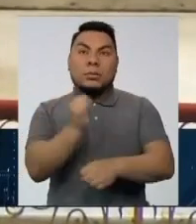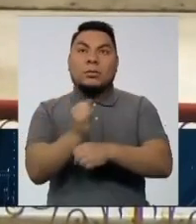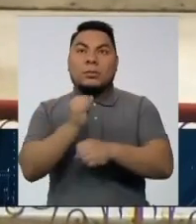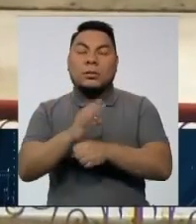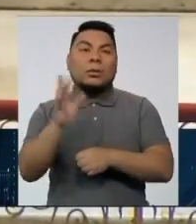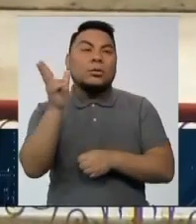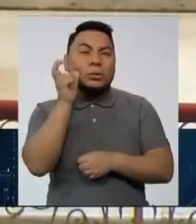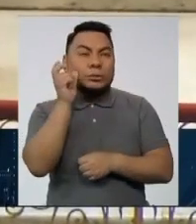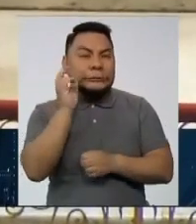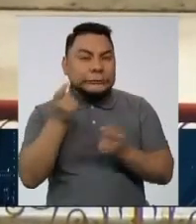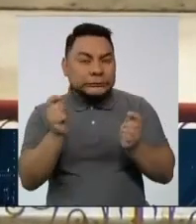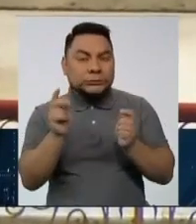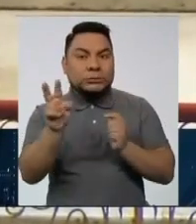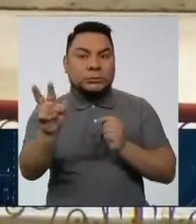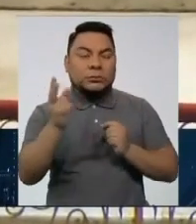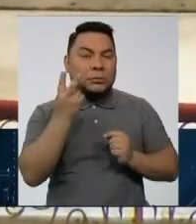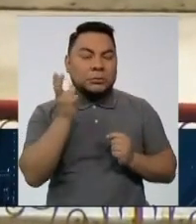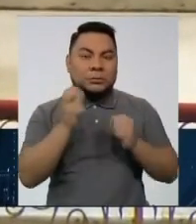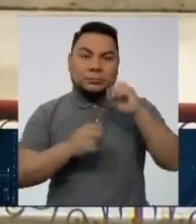padre Pedro Barreto.